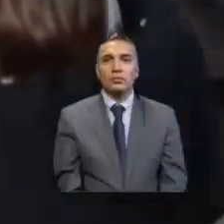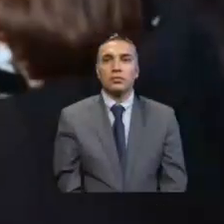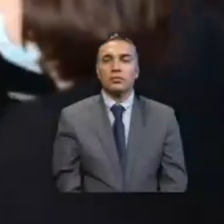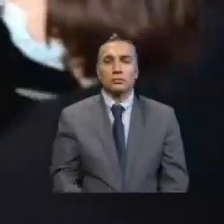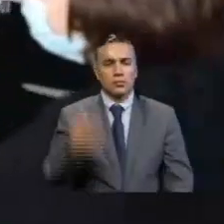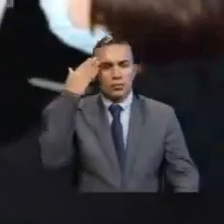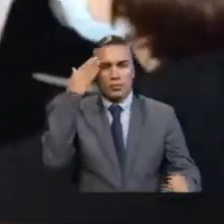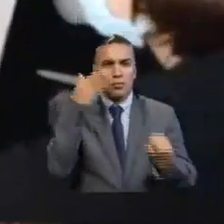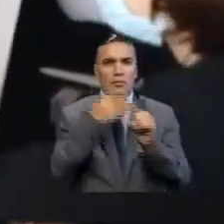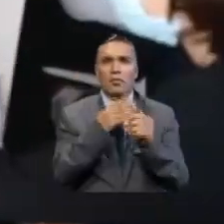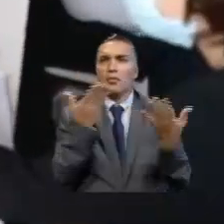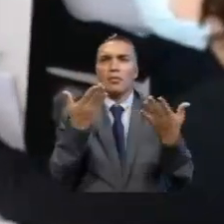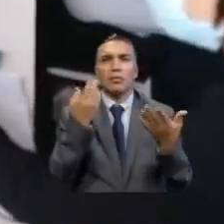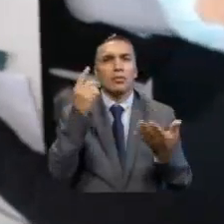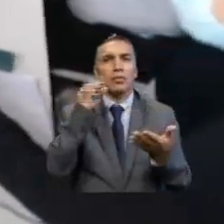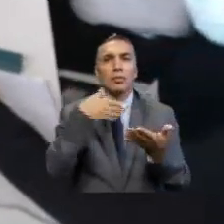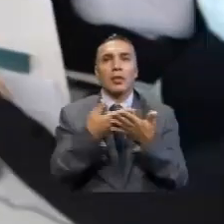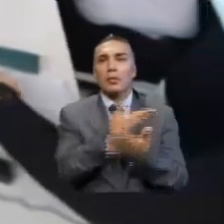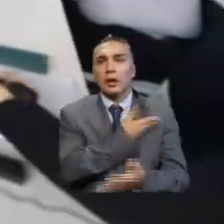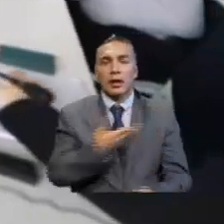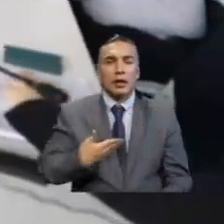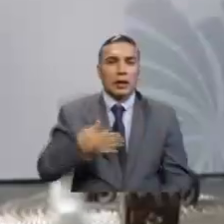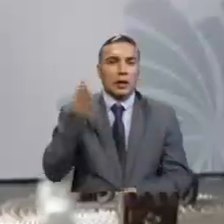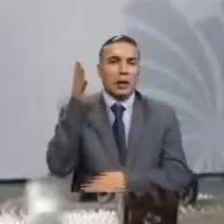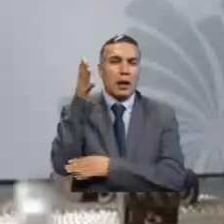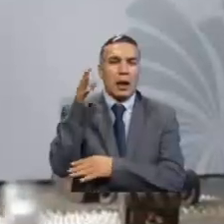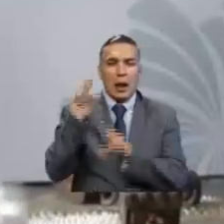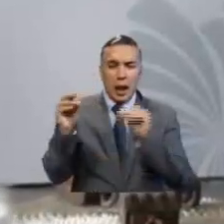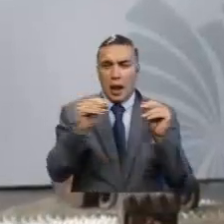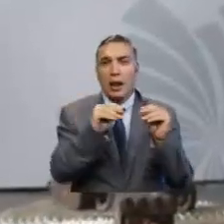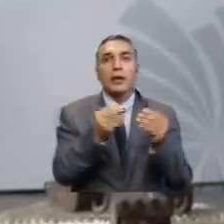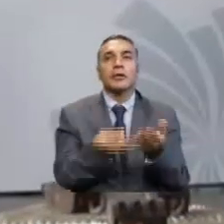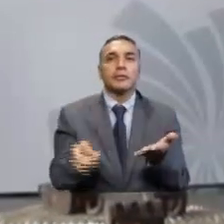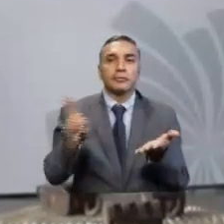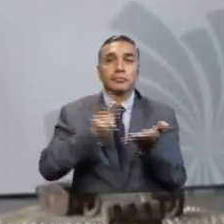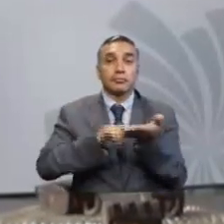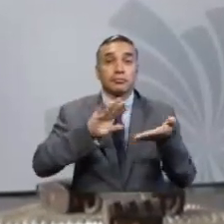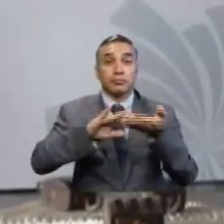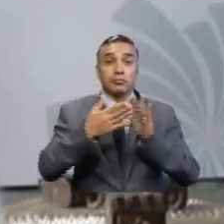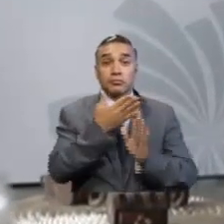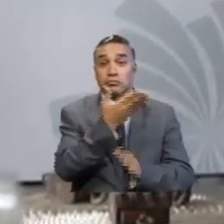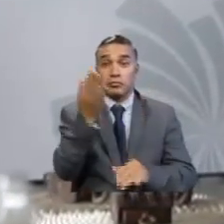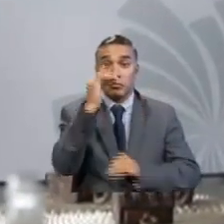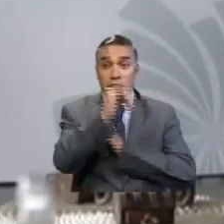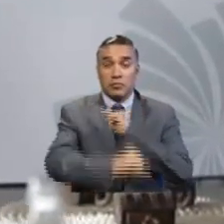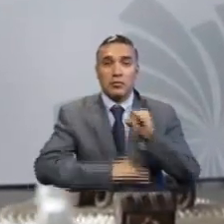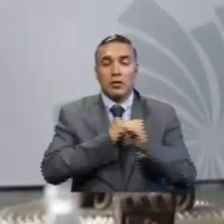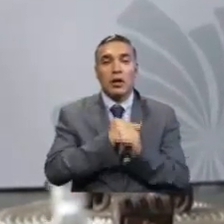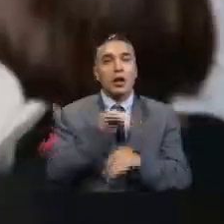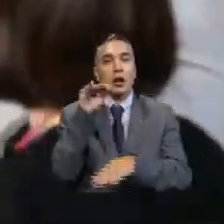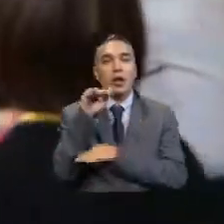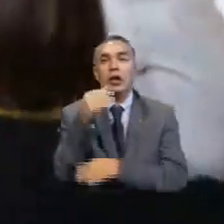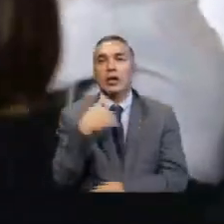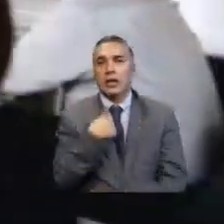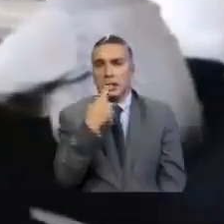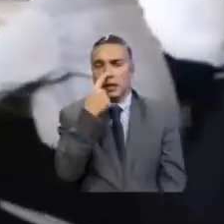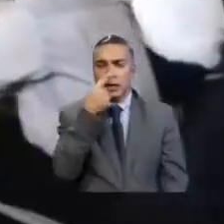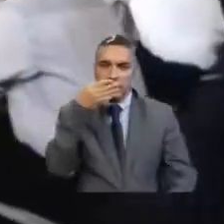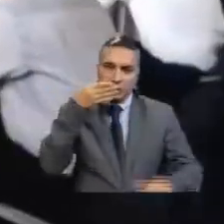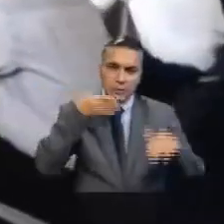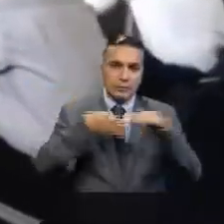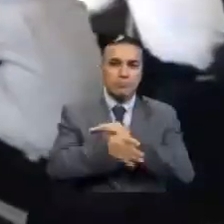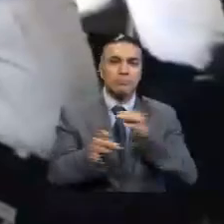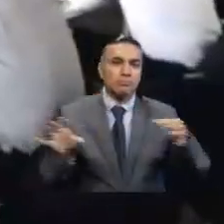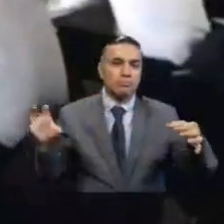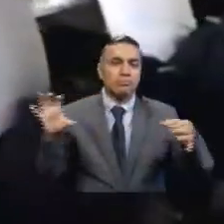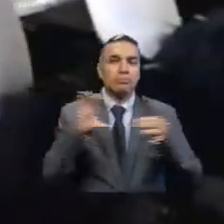El objetivo de la intervención presidencial en este cónclave es ratificar a la comunidad internacional el interés de Ecuador de entrar en este